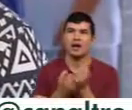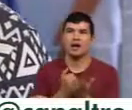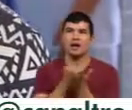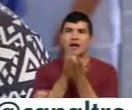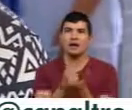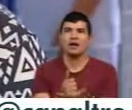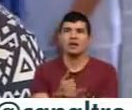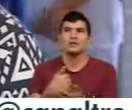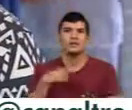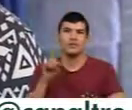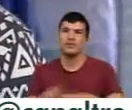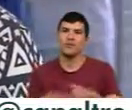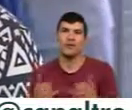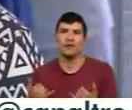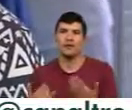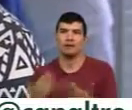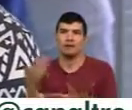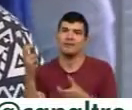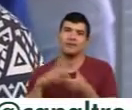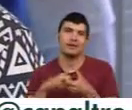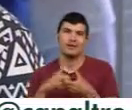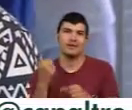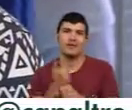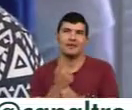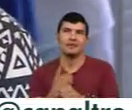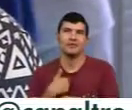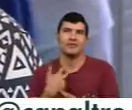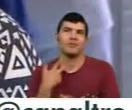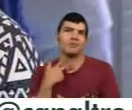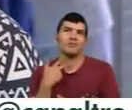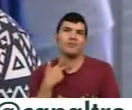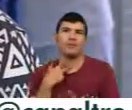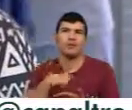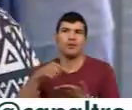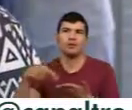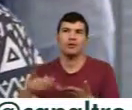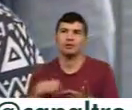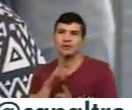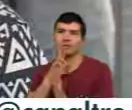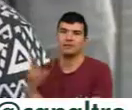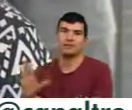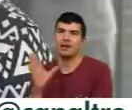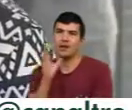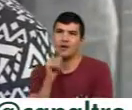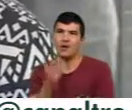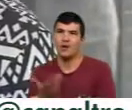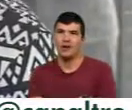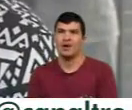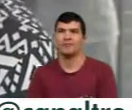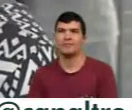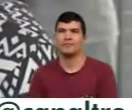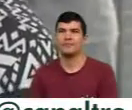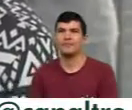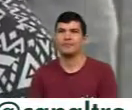puedo emplearlas. No puedo emplearlas. No tengo contratos con que responderles.